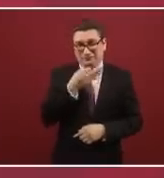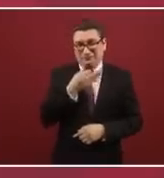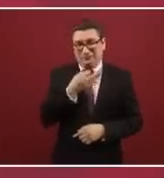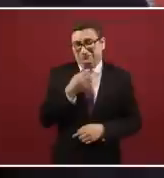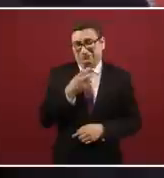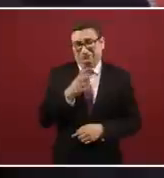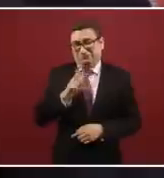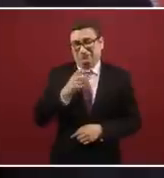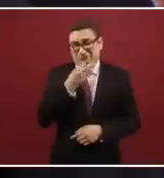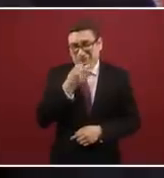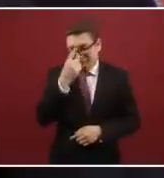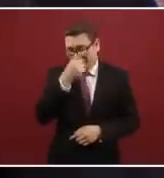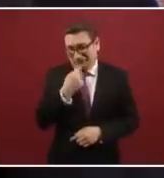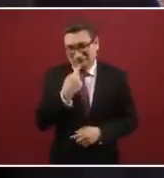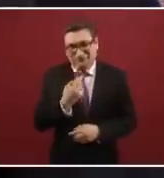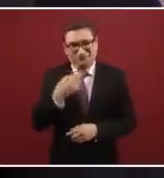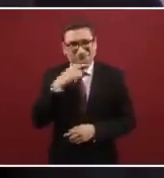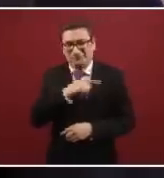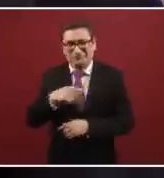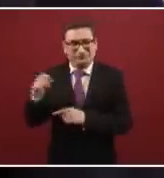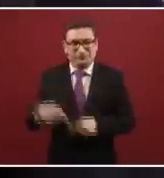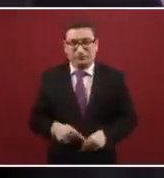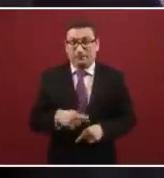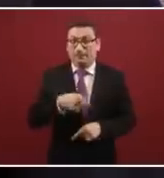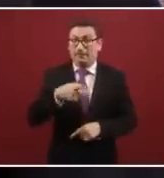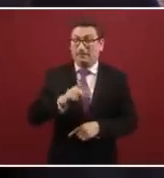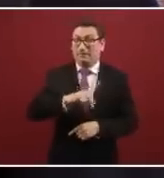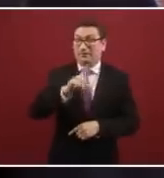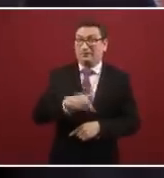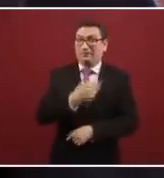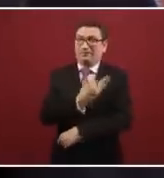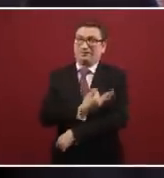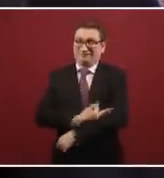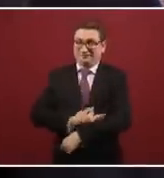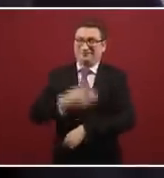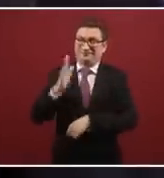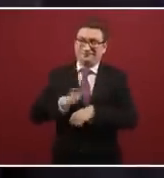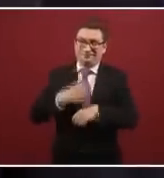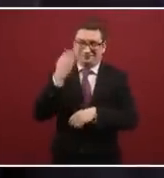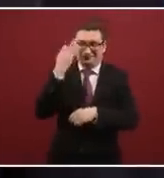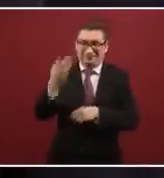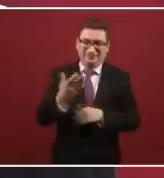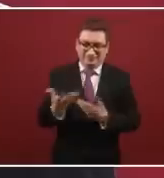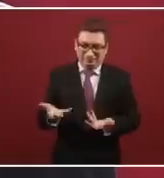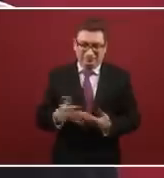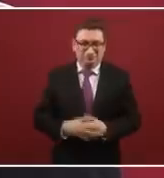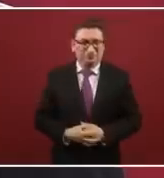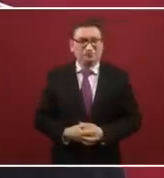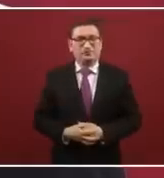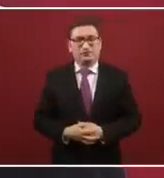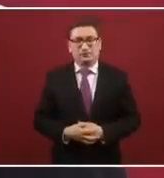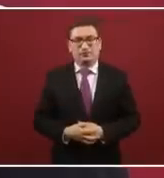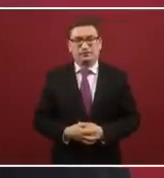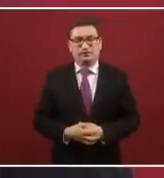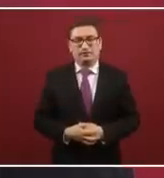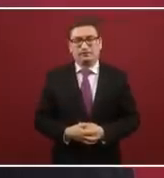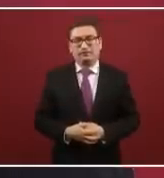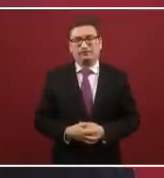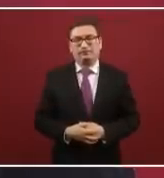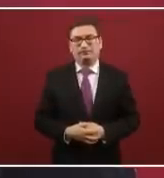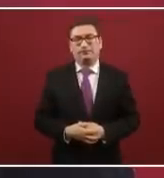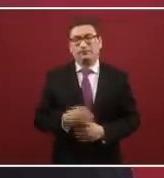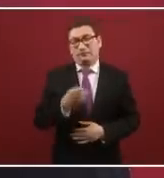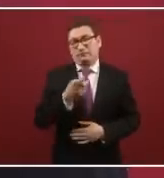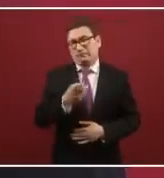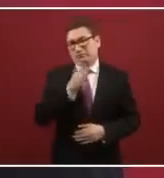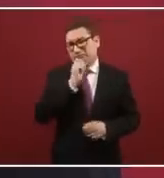temprano, pero ya en la tarde sí hago más tiempo. Entonces, también es